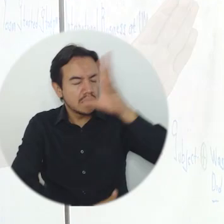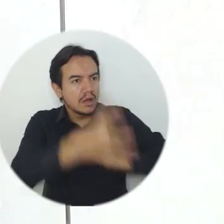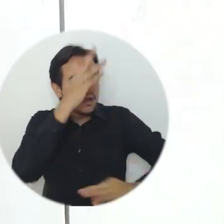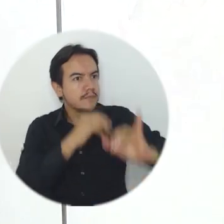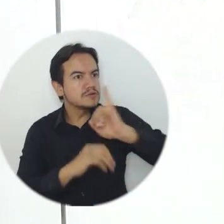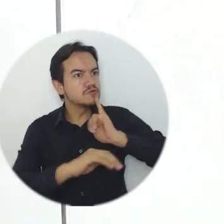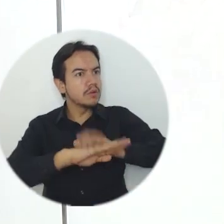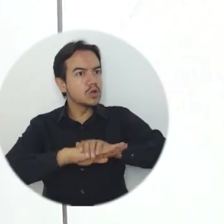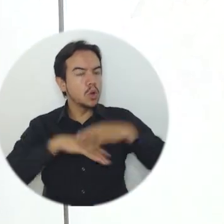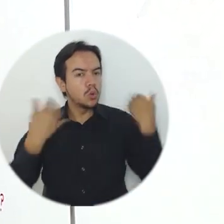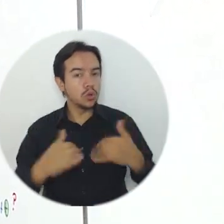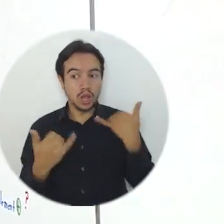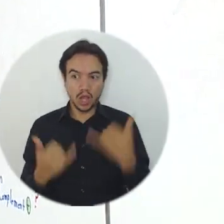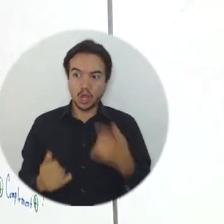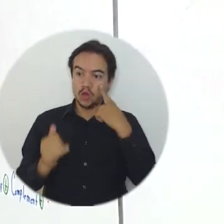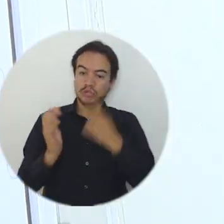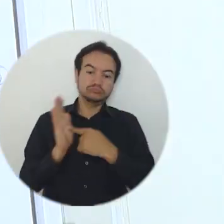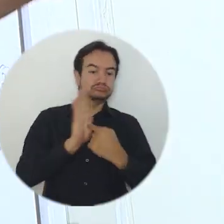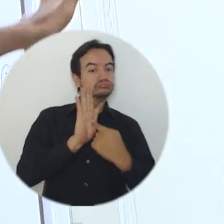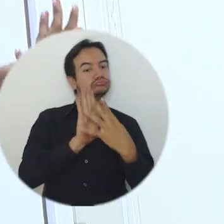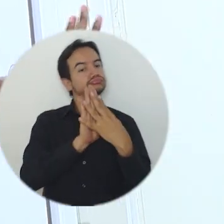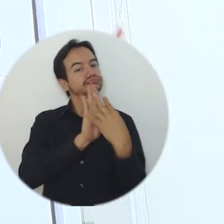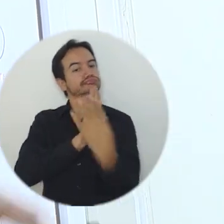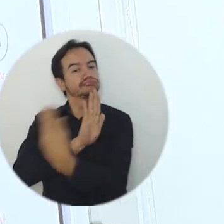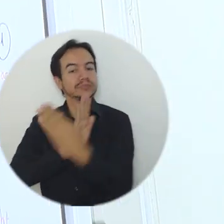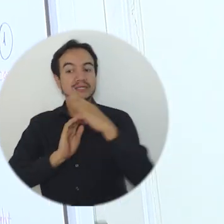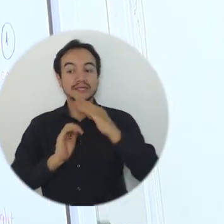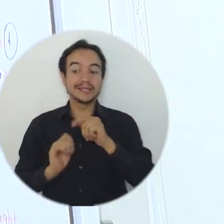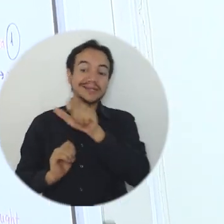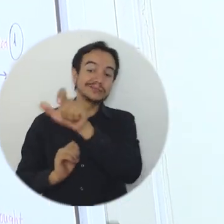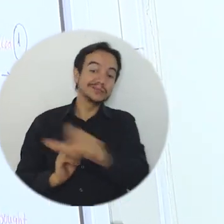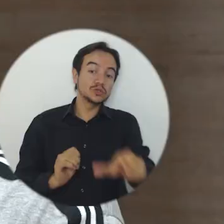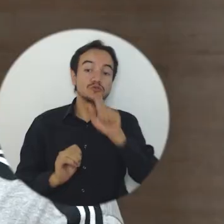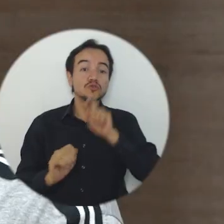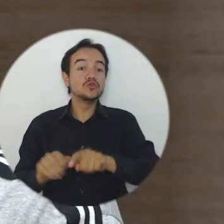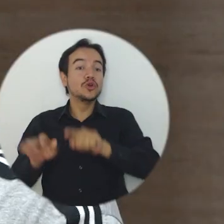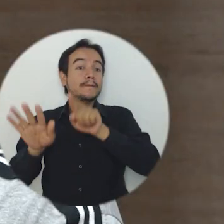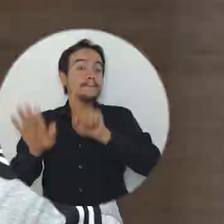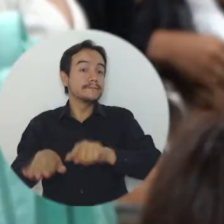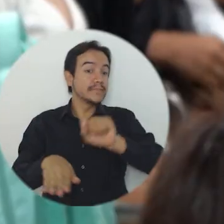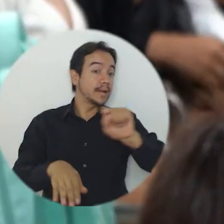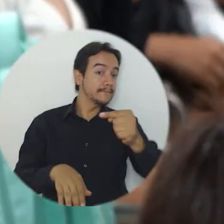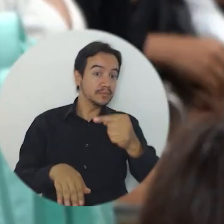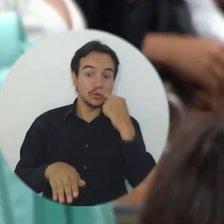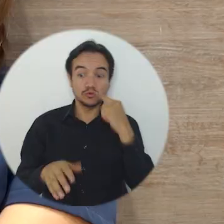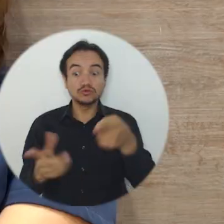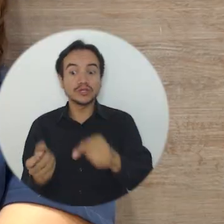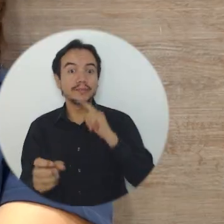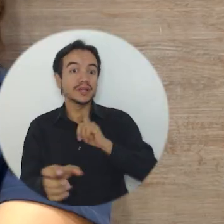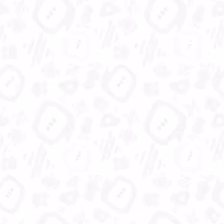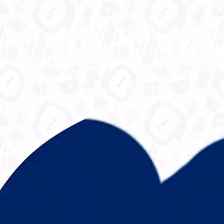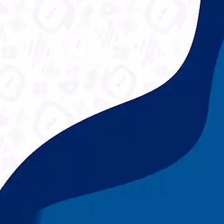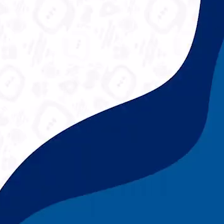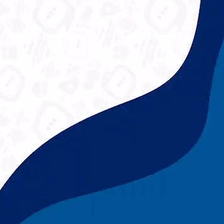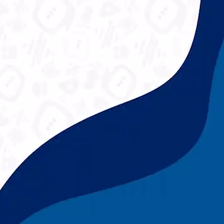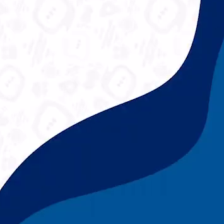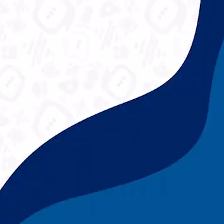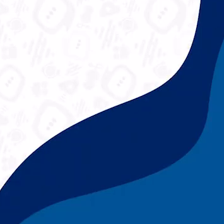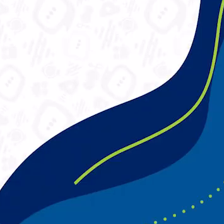segunda lengua. Ahora quiere ser ejemplo y servir de motivación para un grupo de jóvenes de primer semestre de la institución.